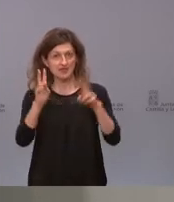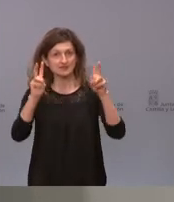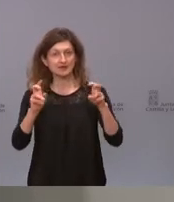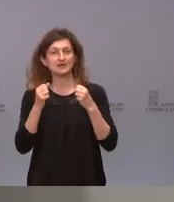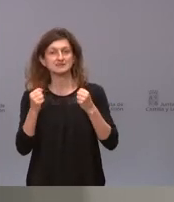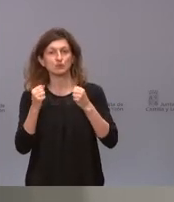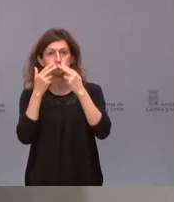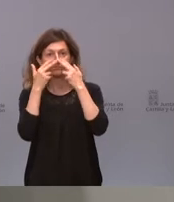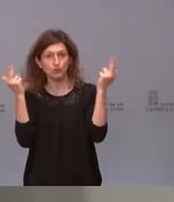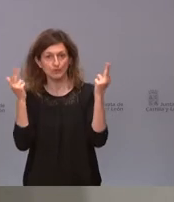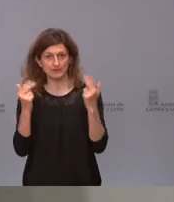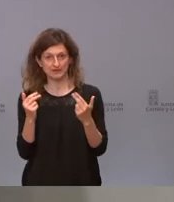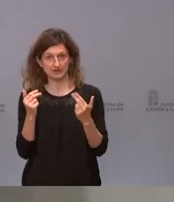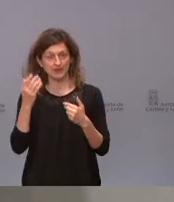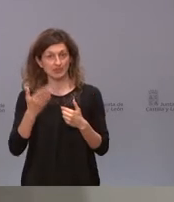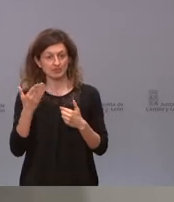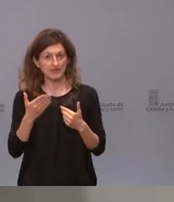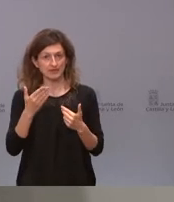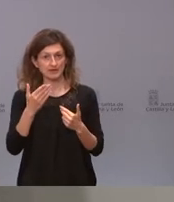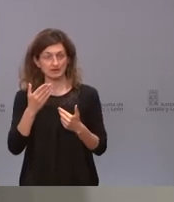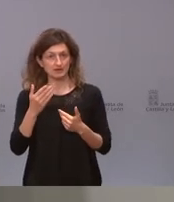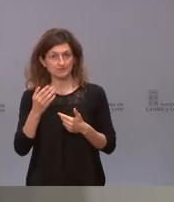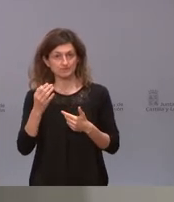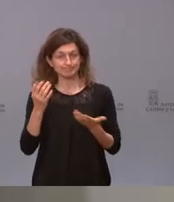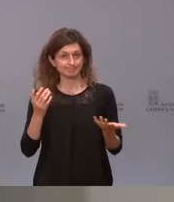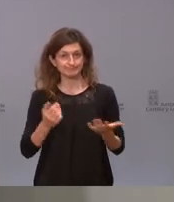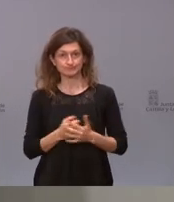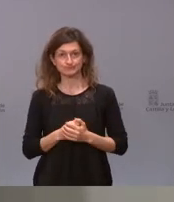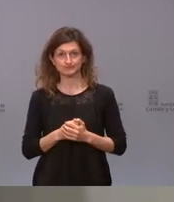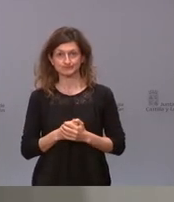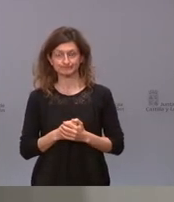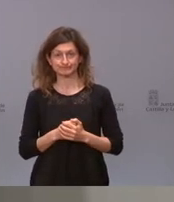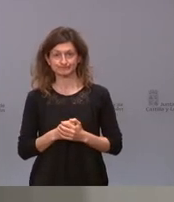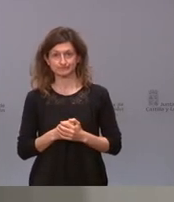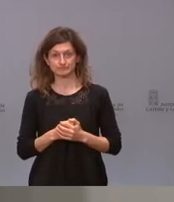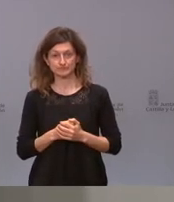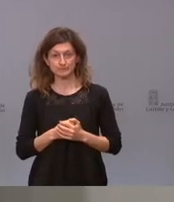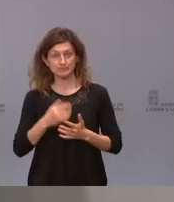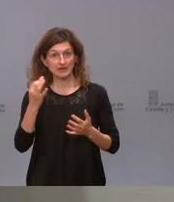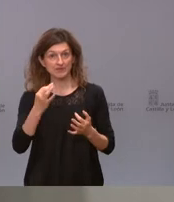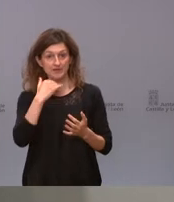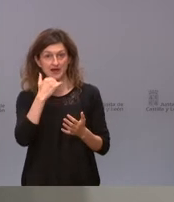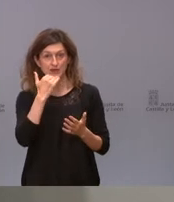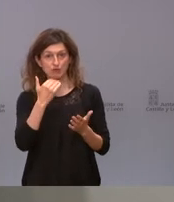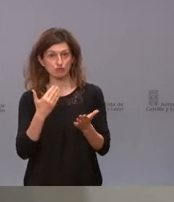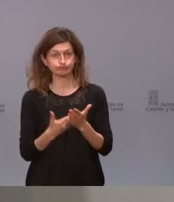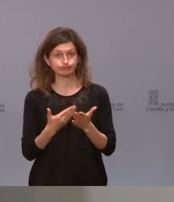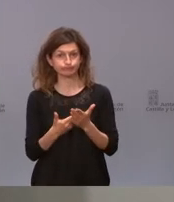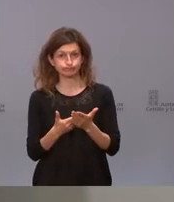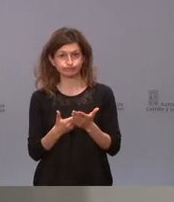pública que es un tema que tiene que ser nacional haya una ya haya algo que venga desde